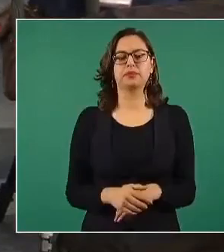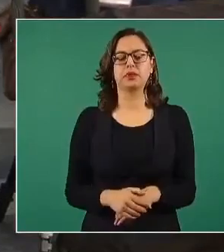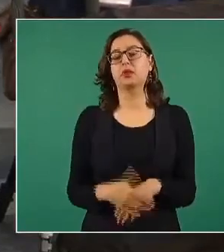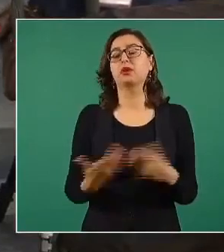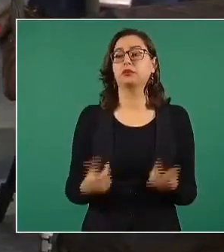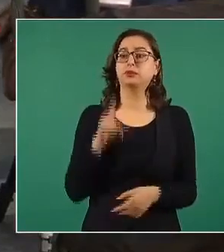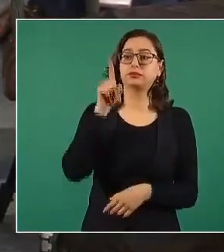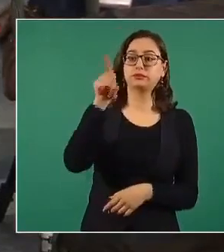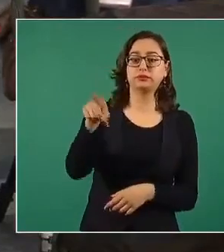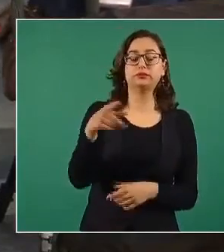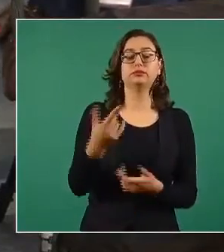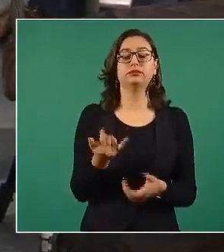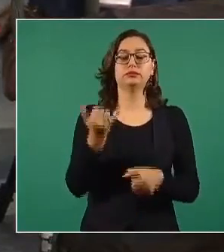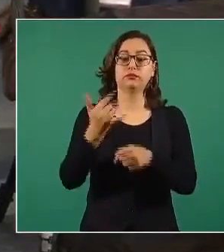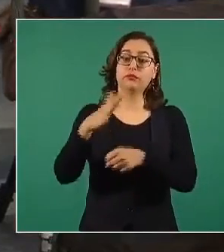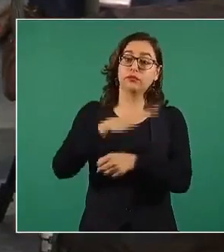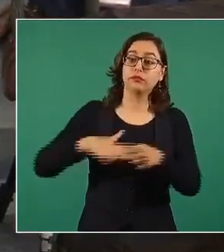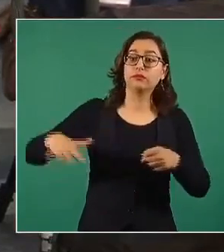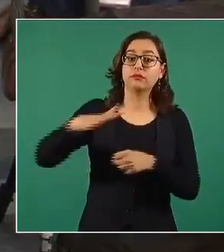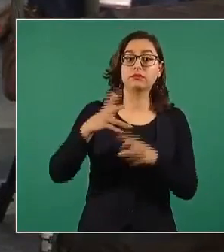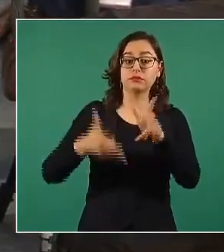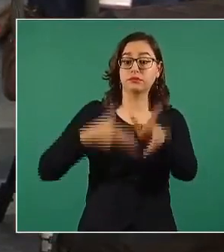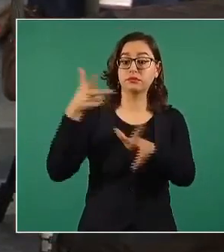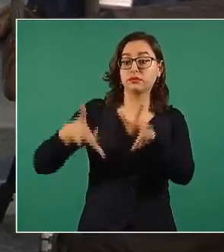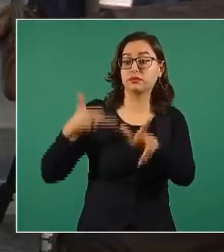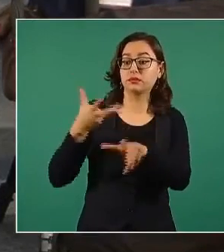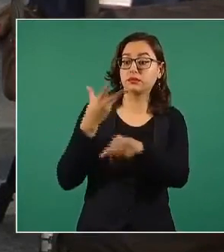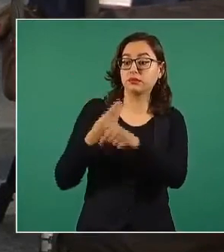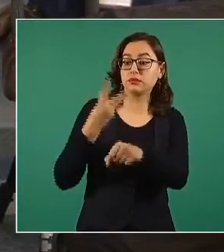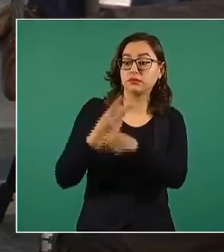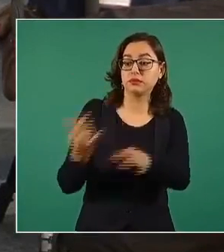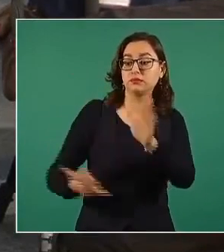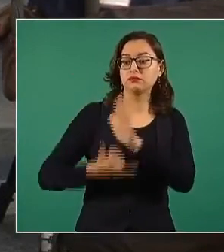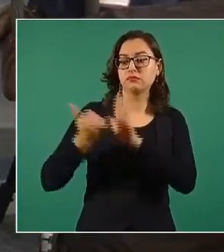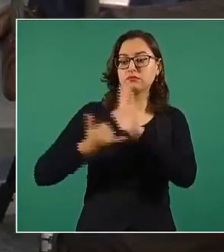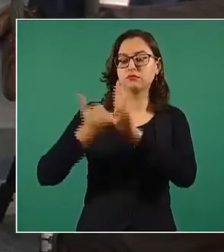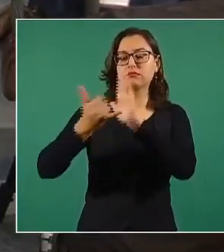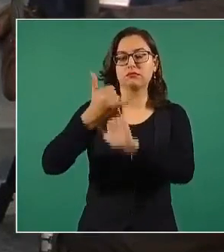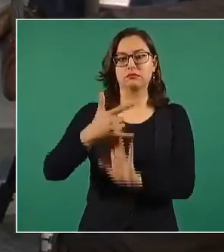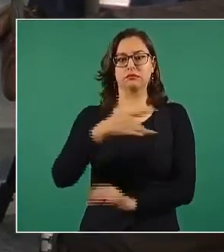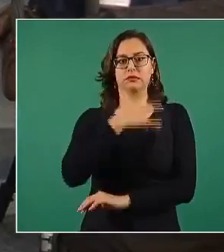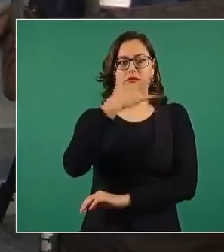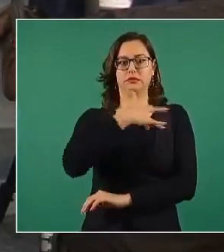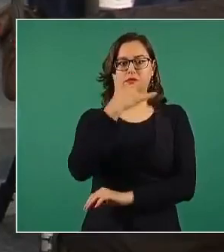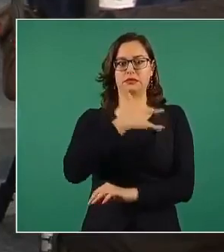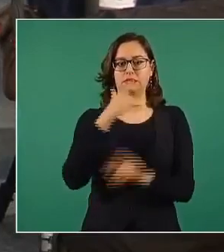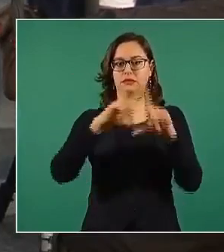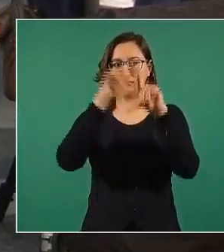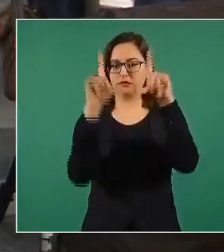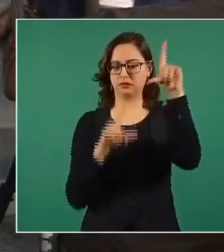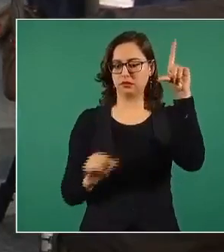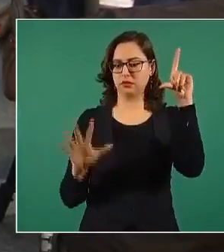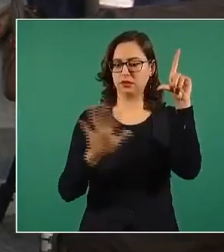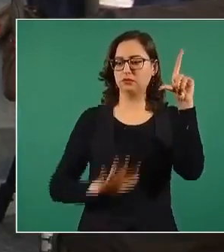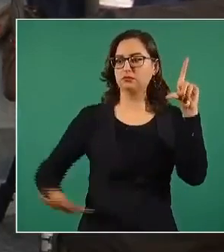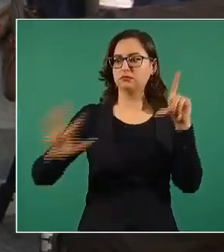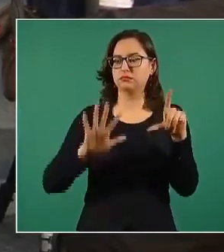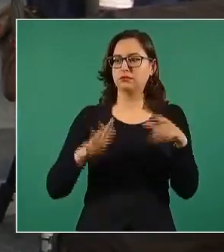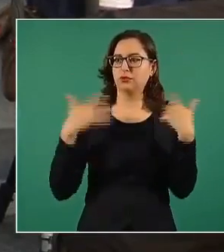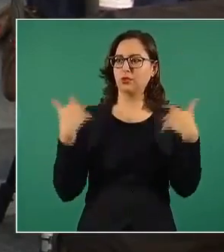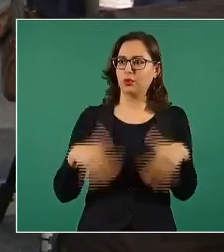interoceánico, sin lugar a dudas, ha creado una expectativa justamente en el sureste mexicano por el desarrollo que